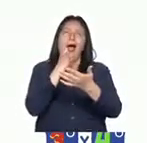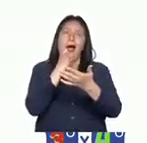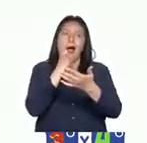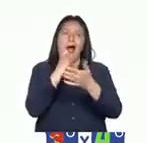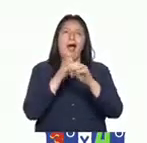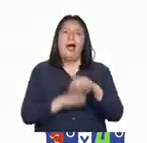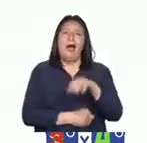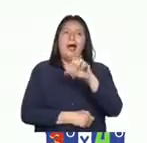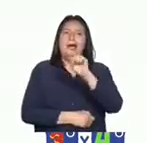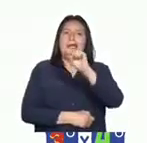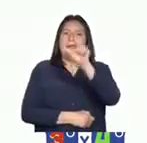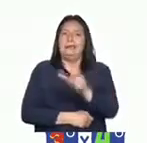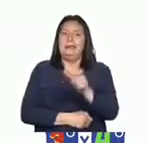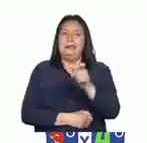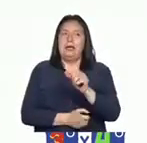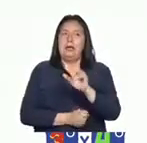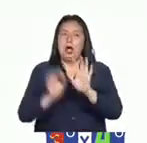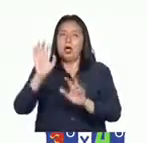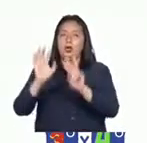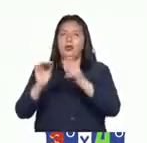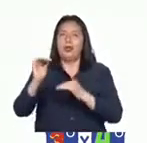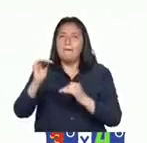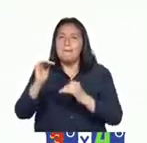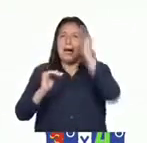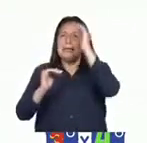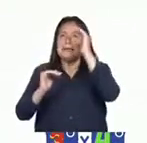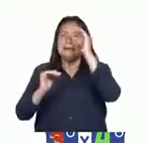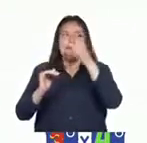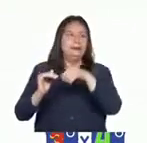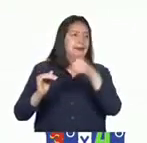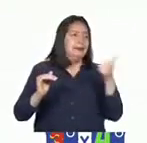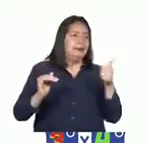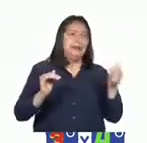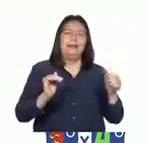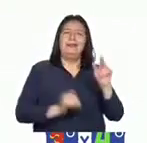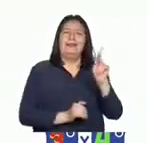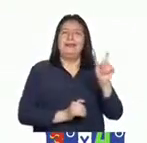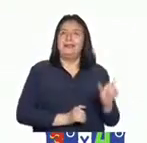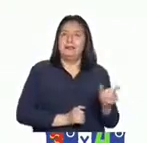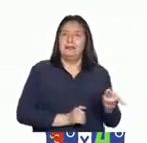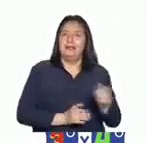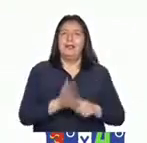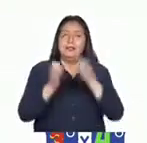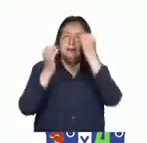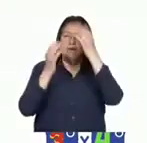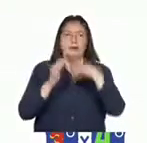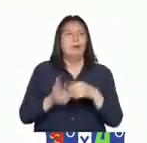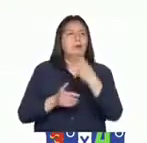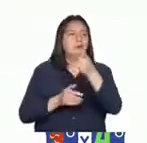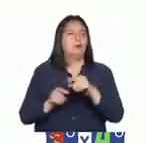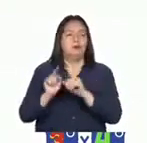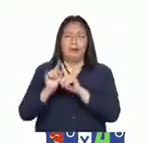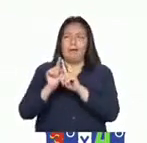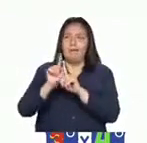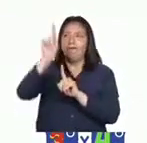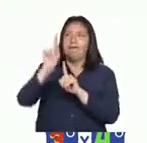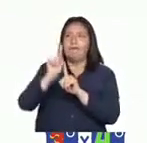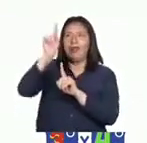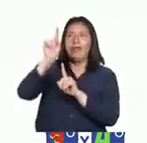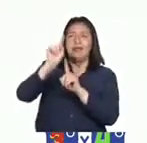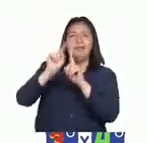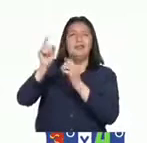que Sisa había vendido 12 ponchos más que Quilla. Esta información la representaron con una flecha que nos